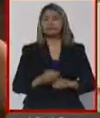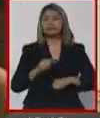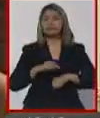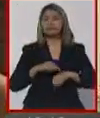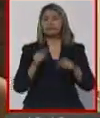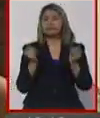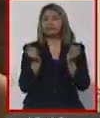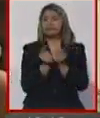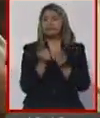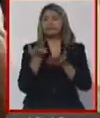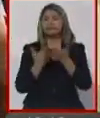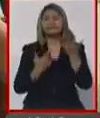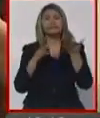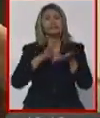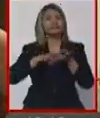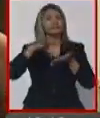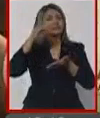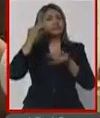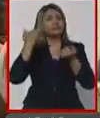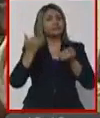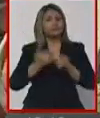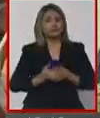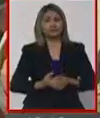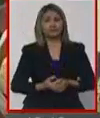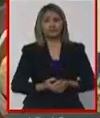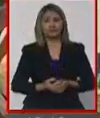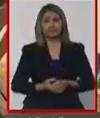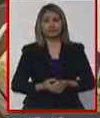nomás. ¿Qué materias pasaron?